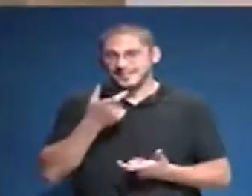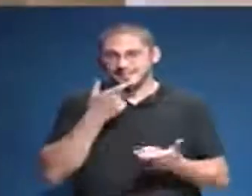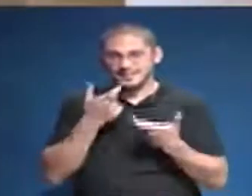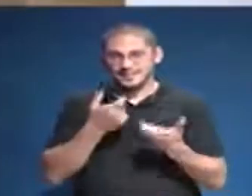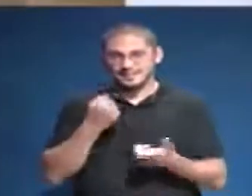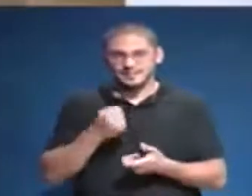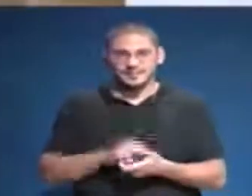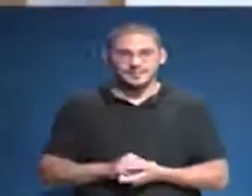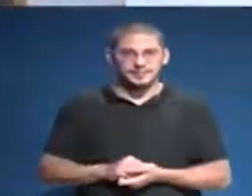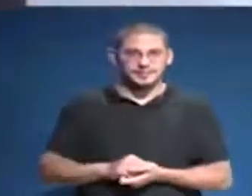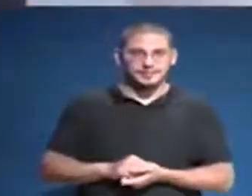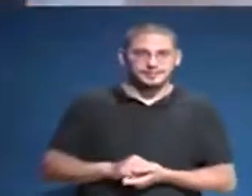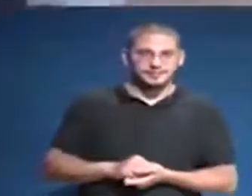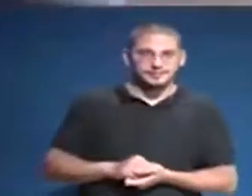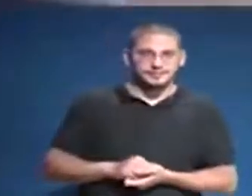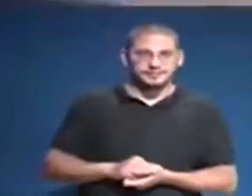Pero...